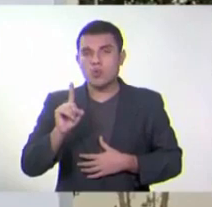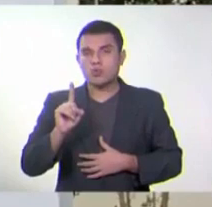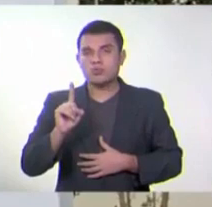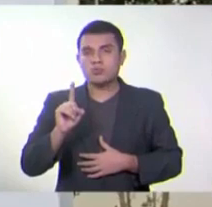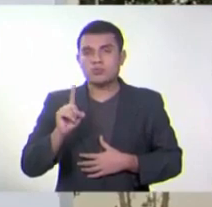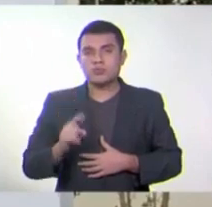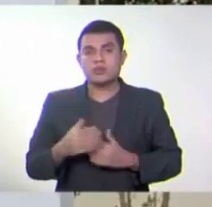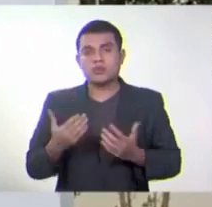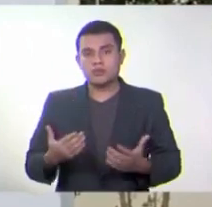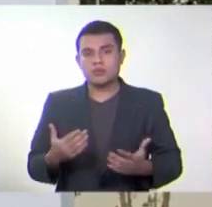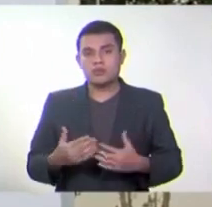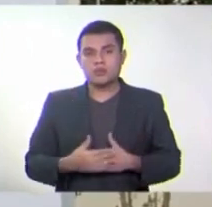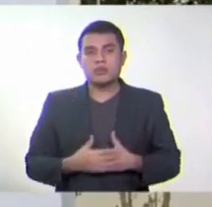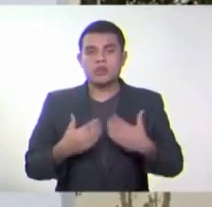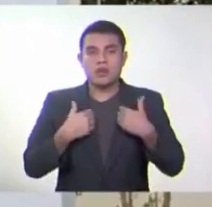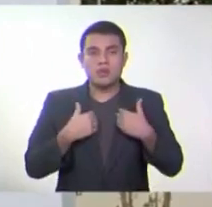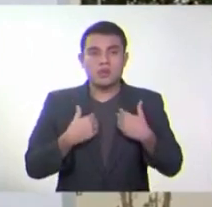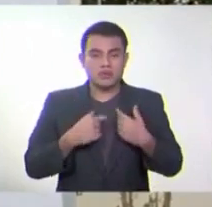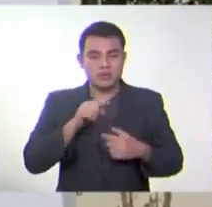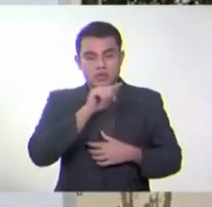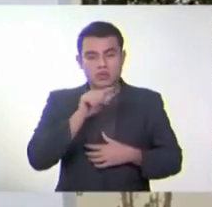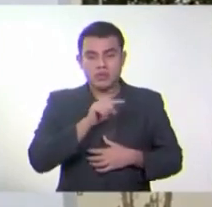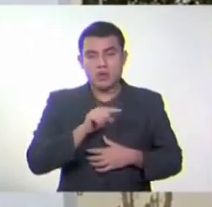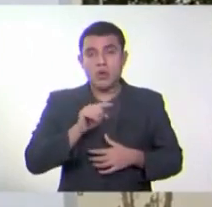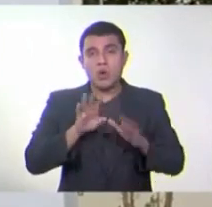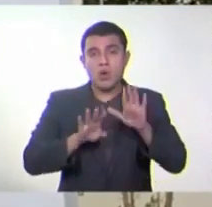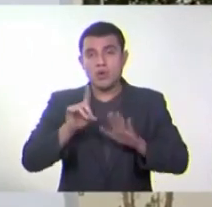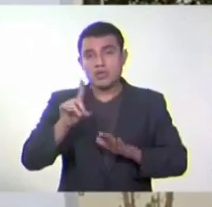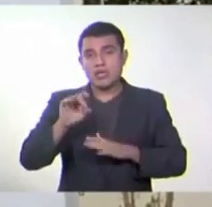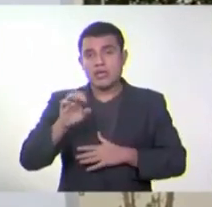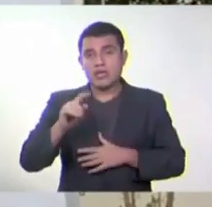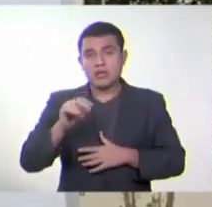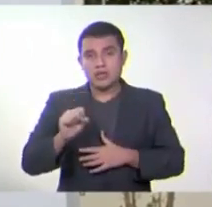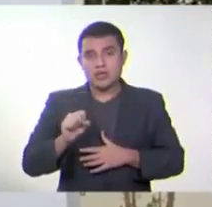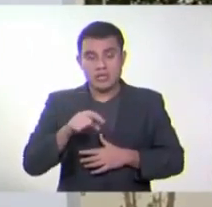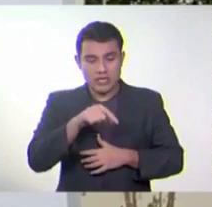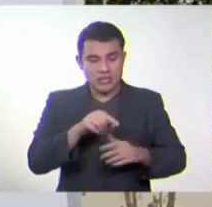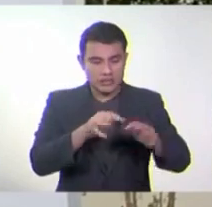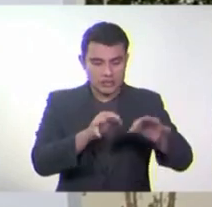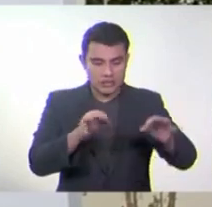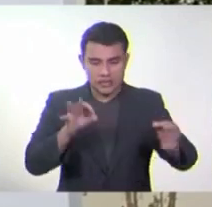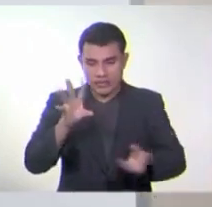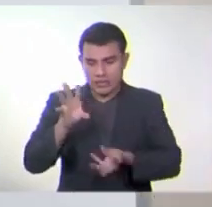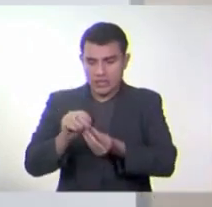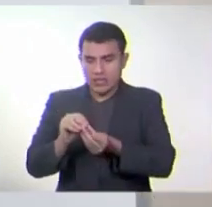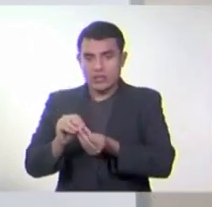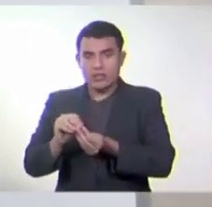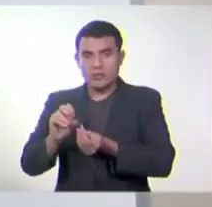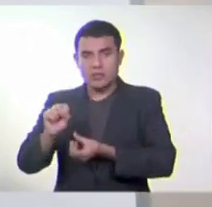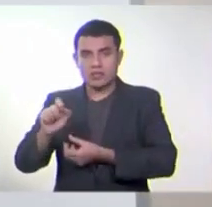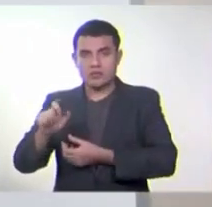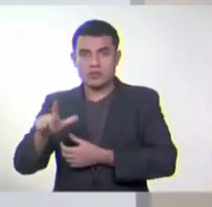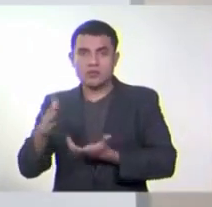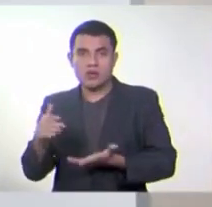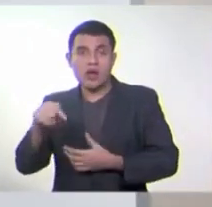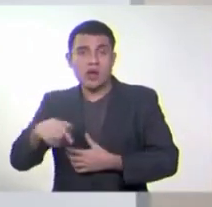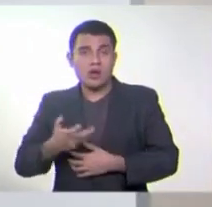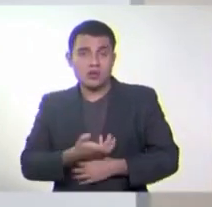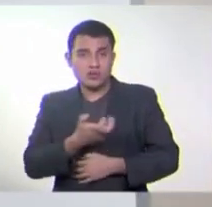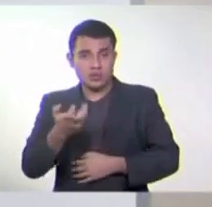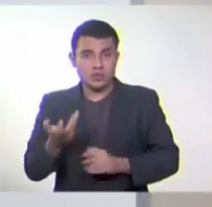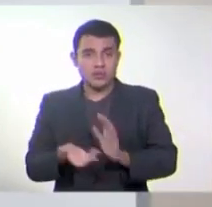aquí tenemos 11 electrones y esta sería la configuración electrónica para el sodio. Ahora desarrollaremos